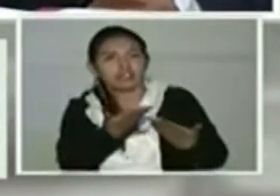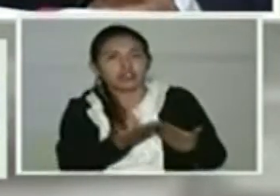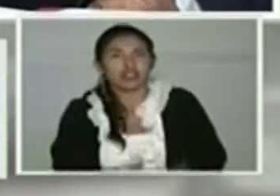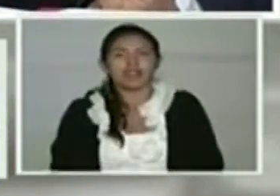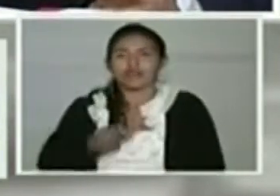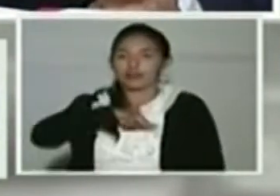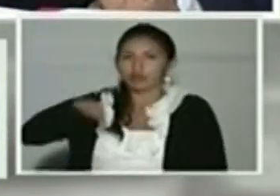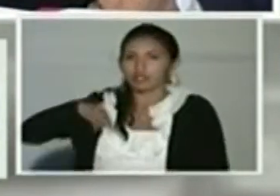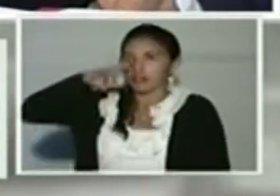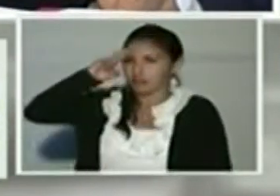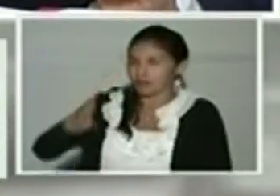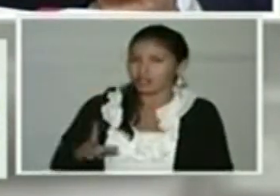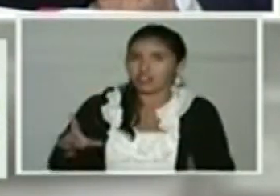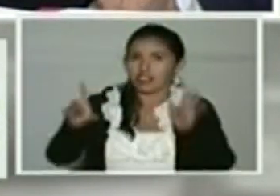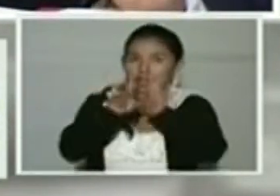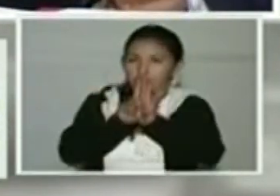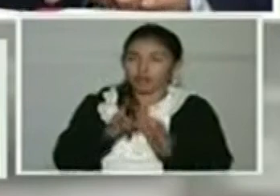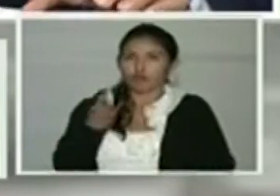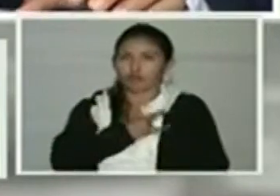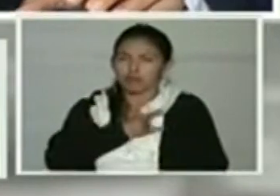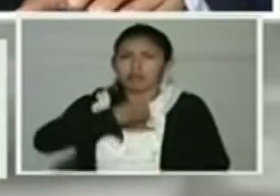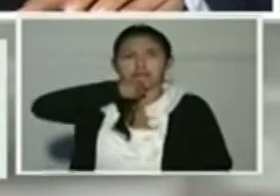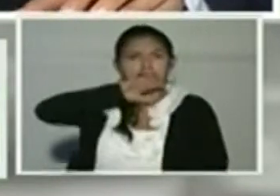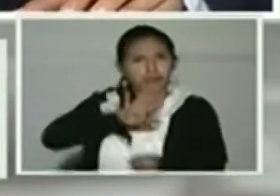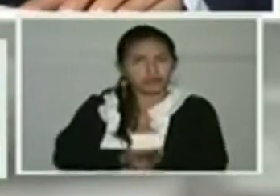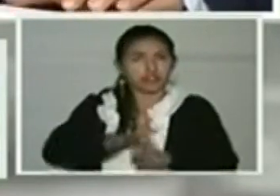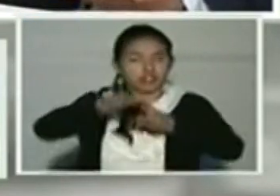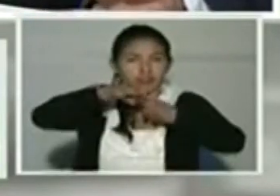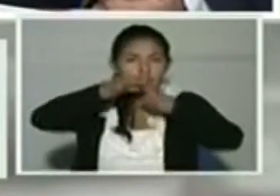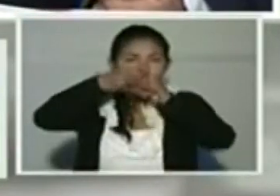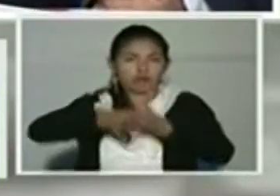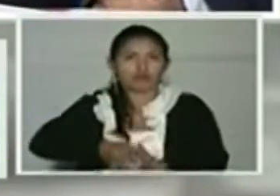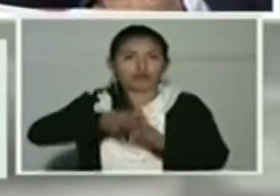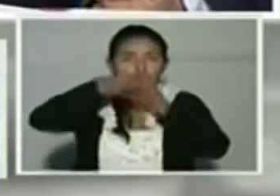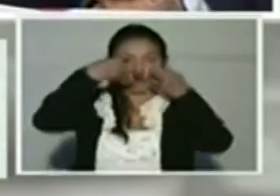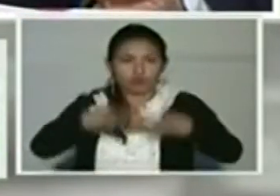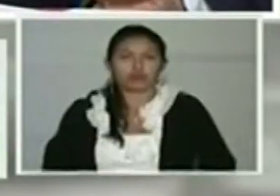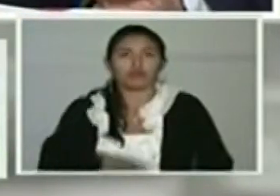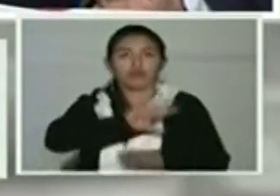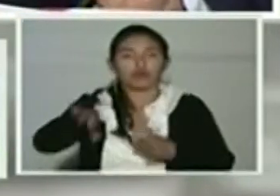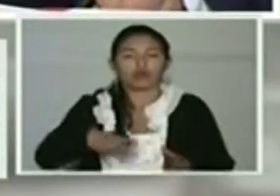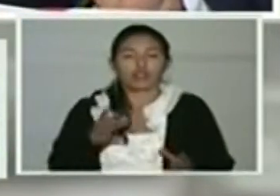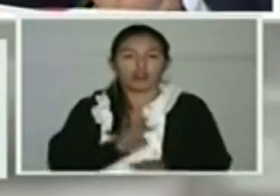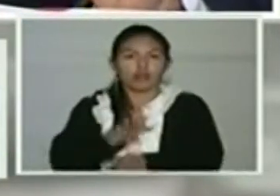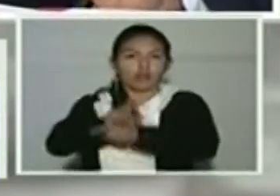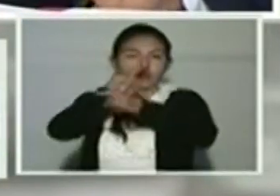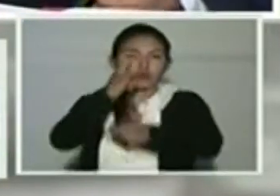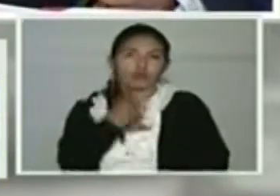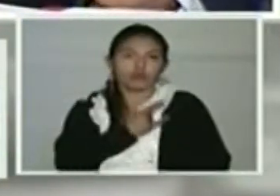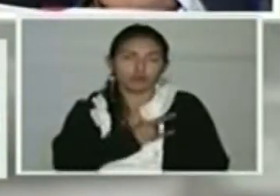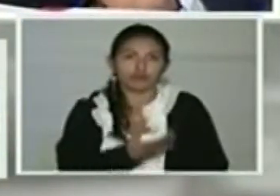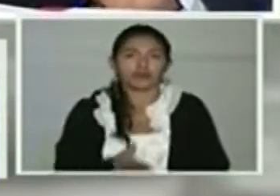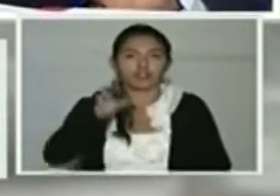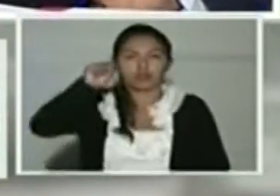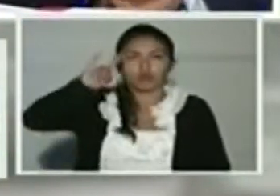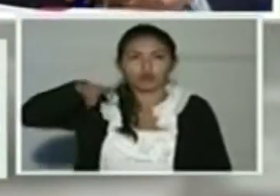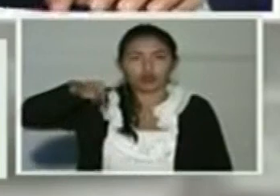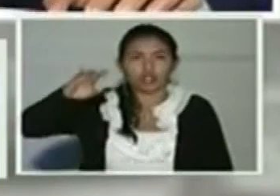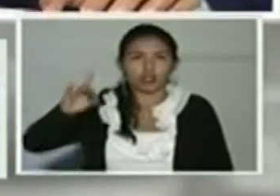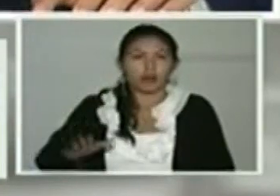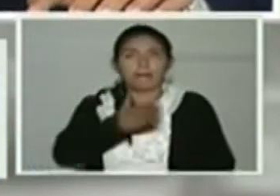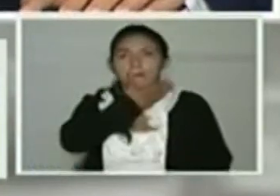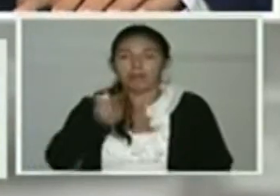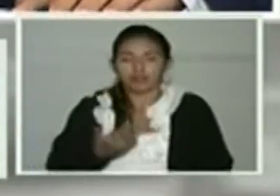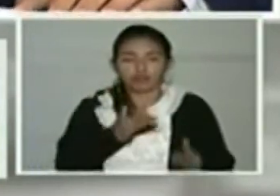ley universitaria y ciertamente estamos comprometidos con la calidad de la educación universitaria y por eso las un edu va a tener que mejorar